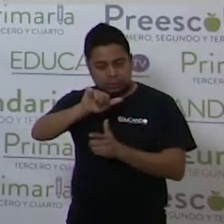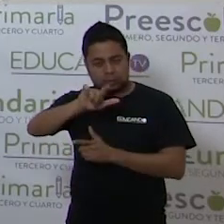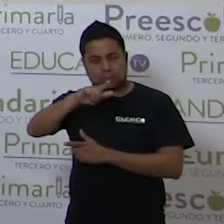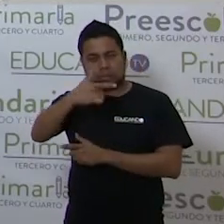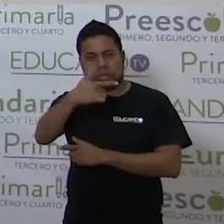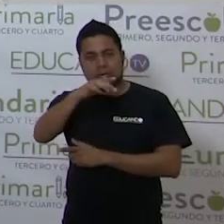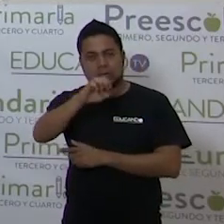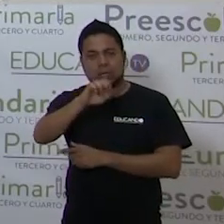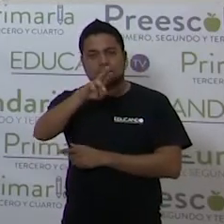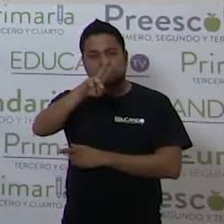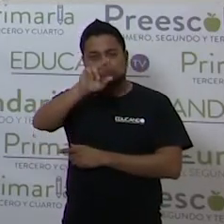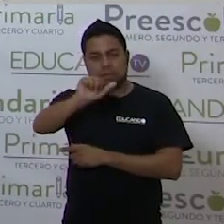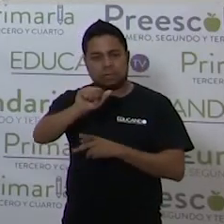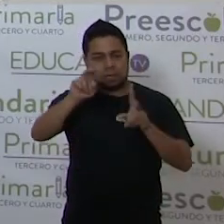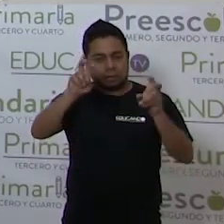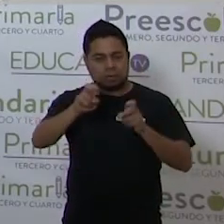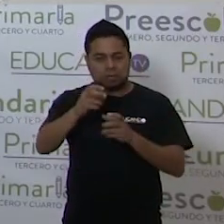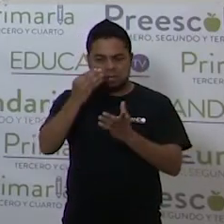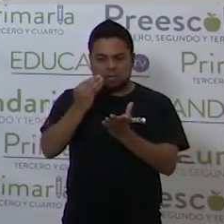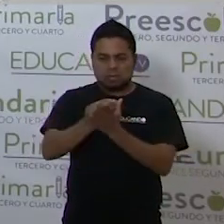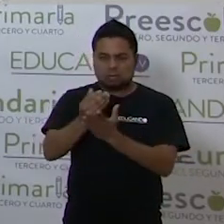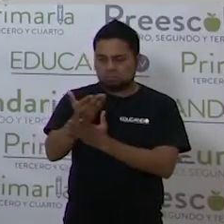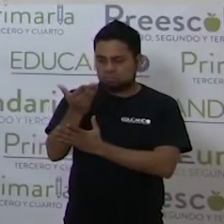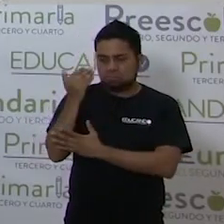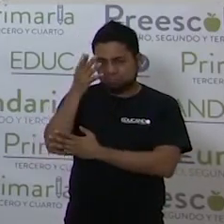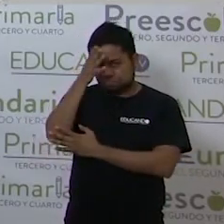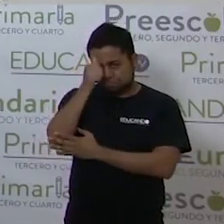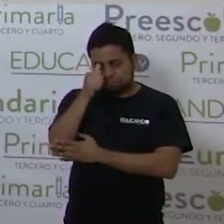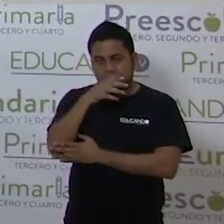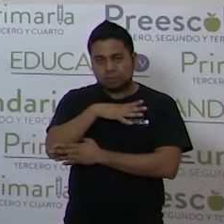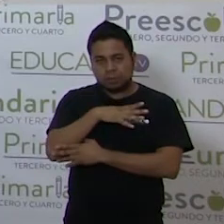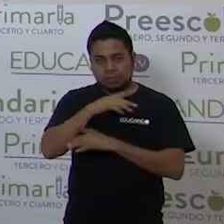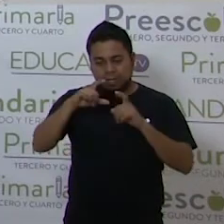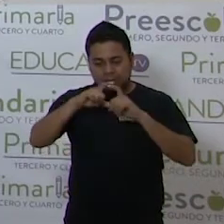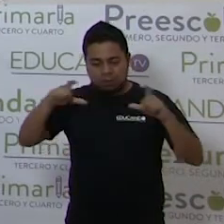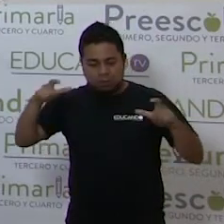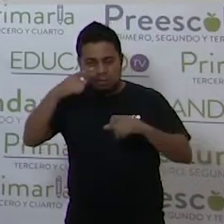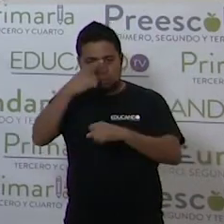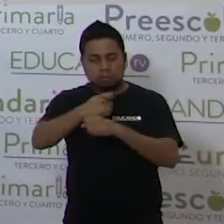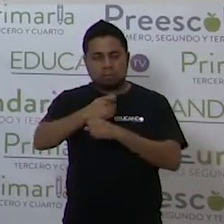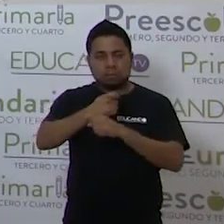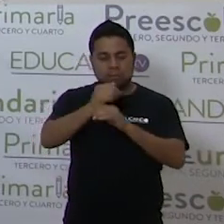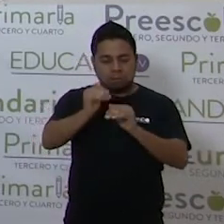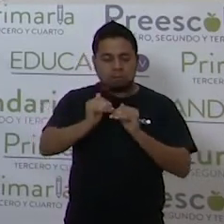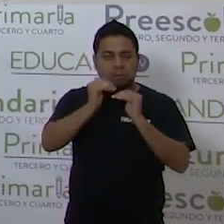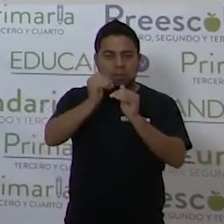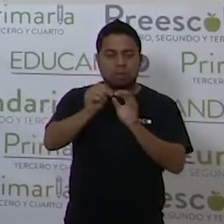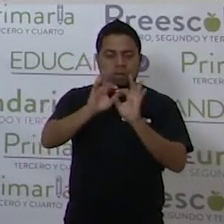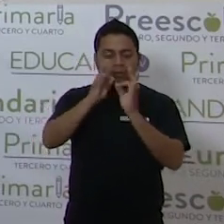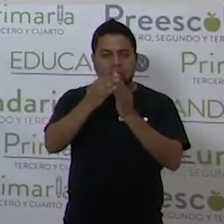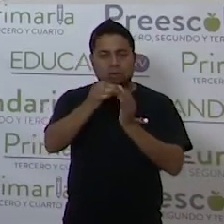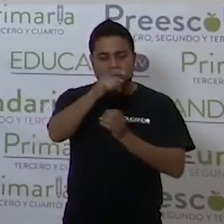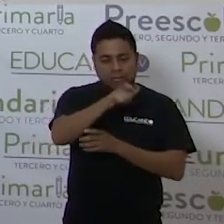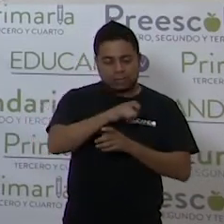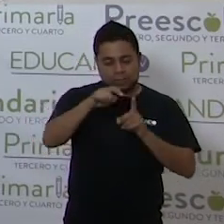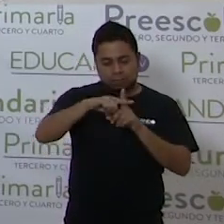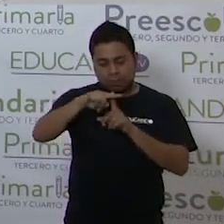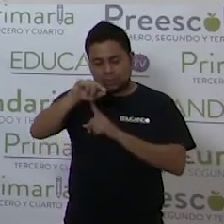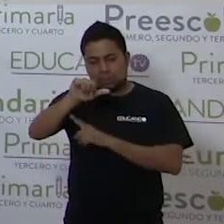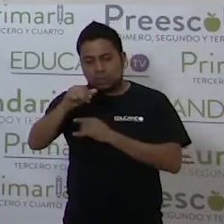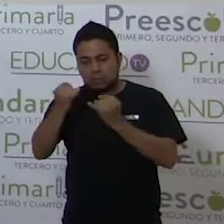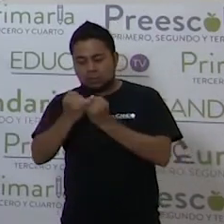si recuerdan la sesión pasada vimos ecuaciones de primer grado de la forma x más a igual a ver